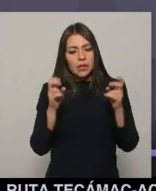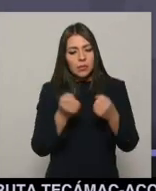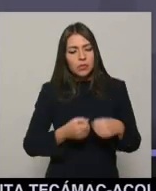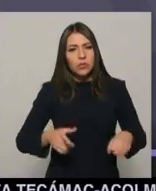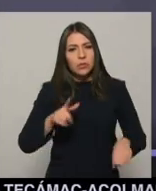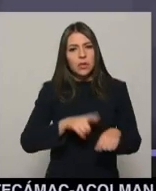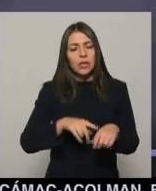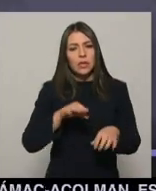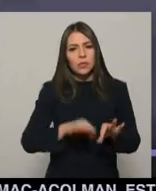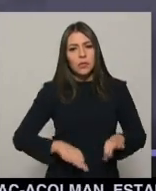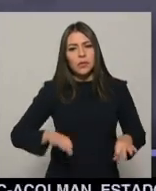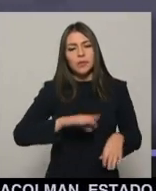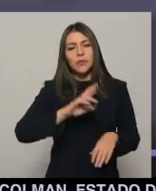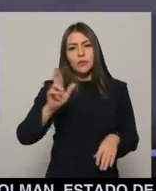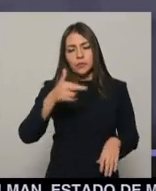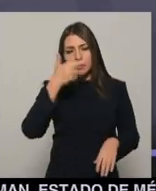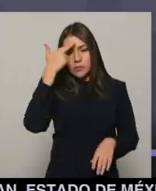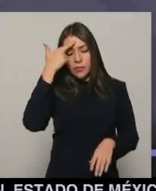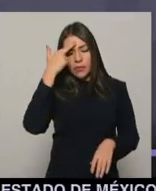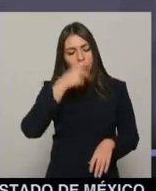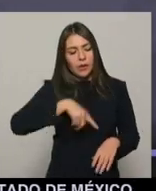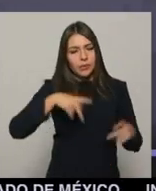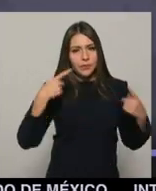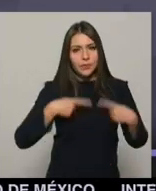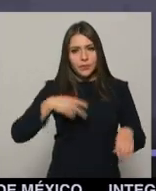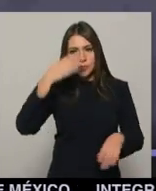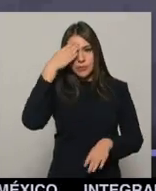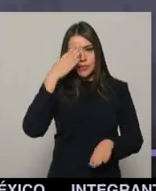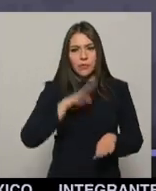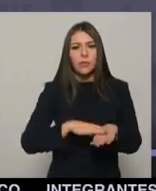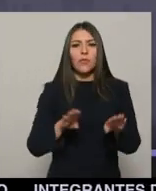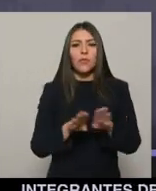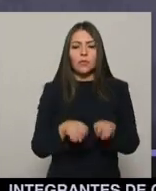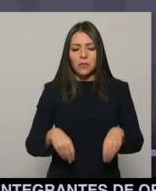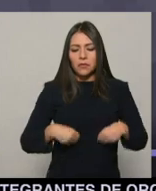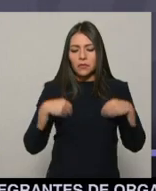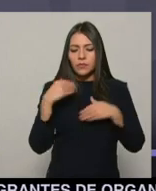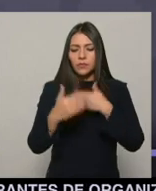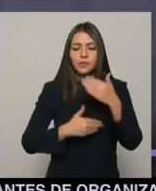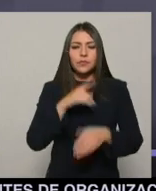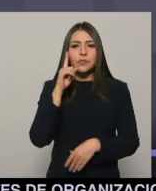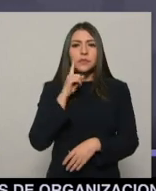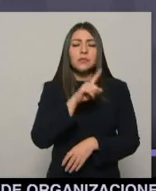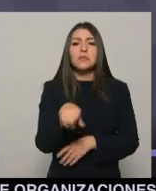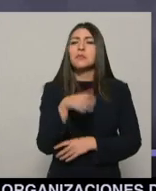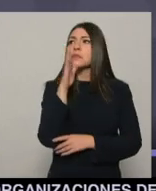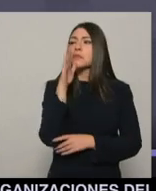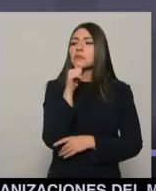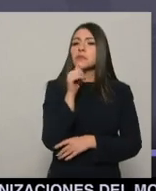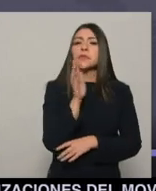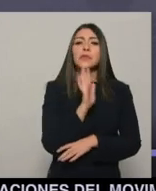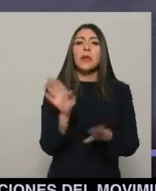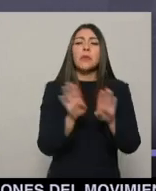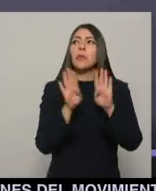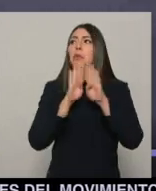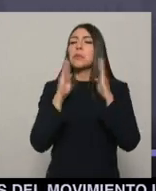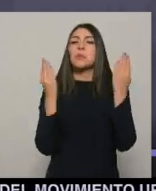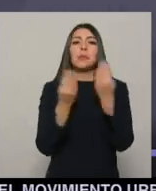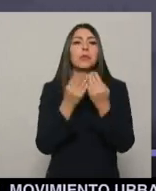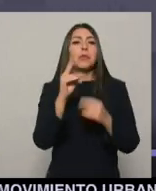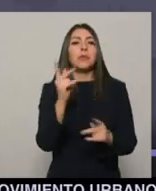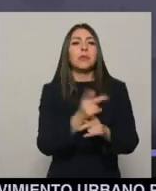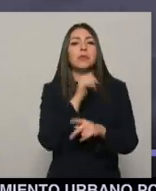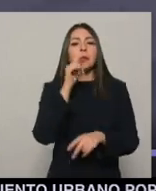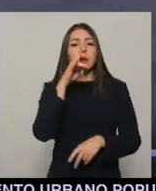la memoria social de México, tiene que ver con lo que estamos viviendo las mujeres y no se puede volver a tapar nada más así, como si no hubiera pasado nada,